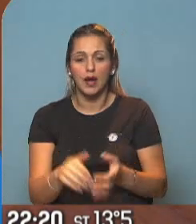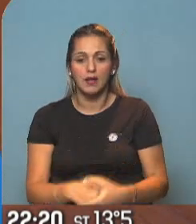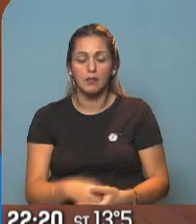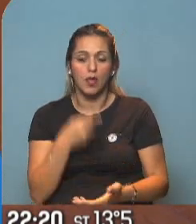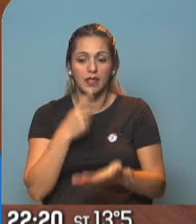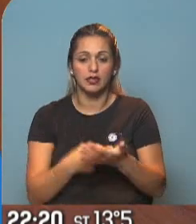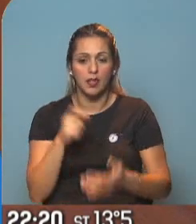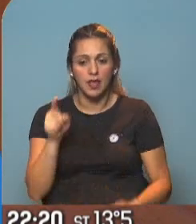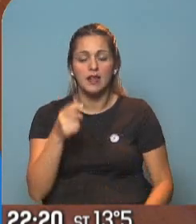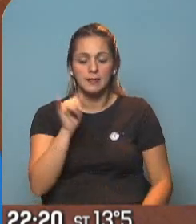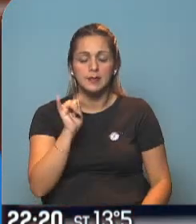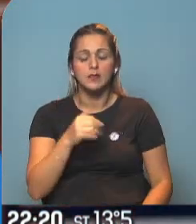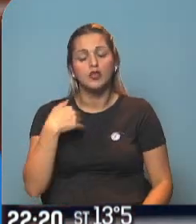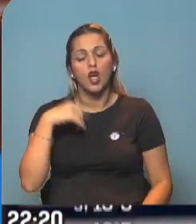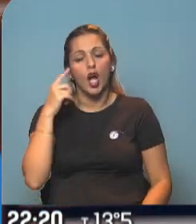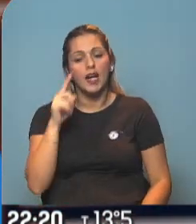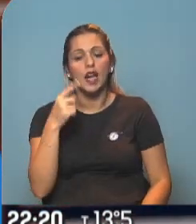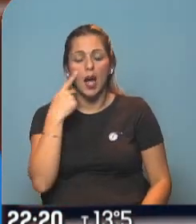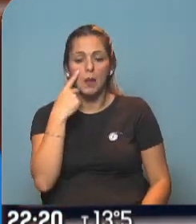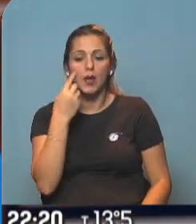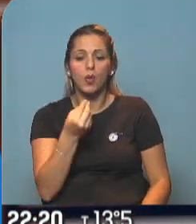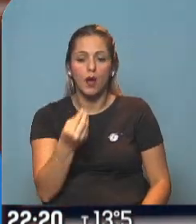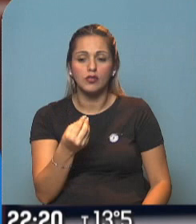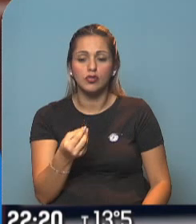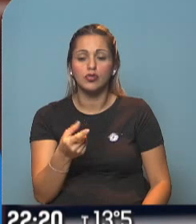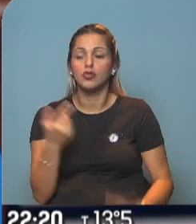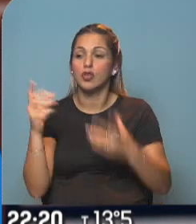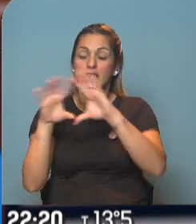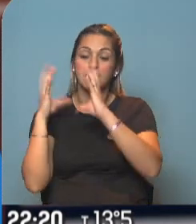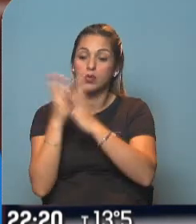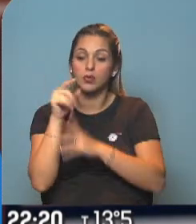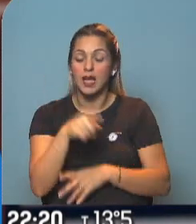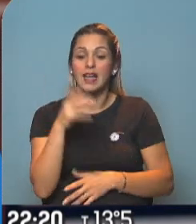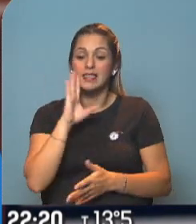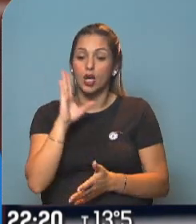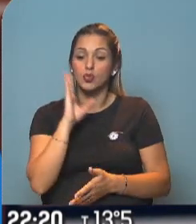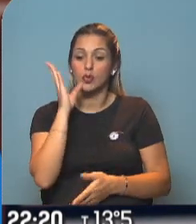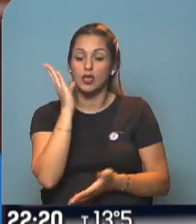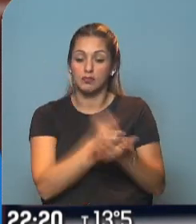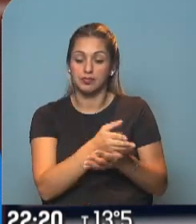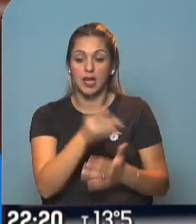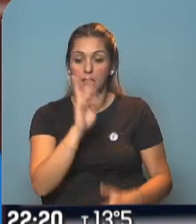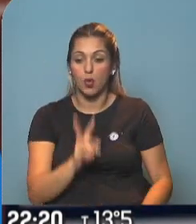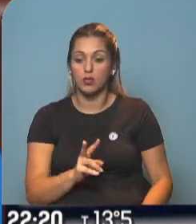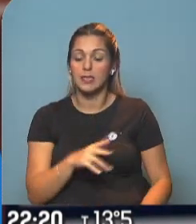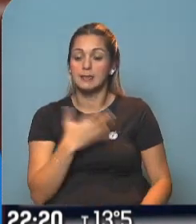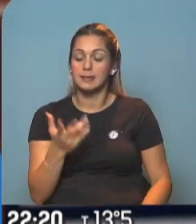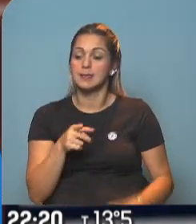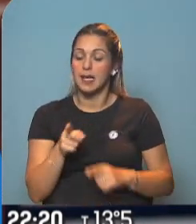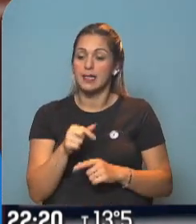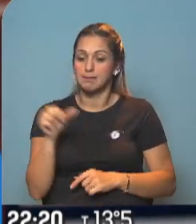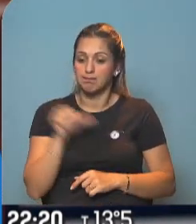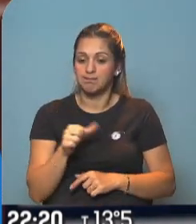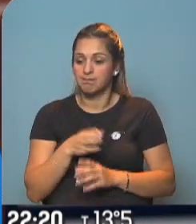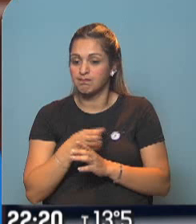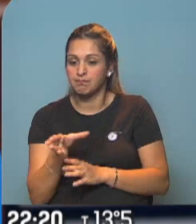de él. Sí, creo que ahí habría que ver cuánto le pesa el escenario internacional. Las sanciones de Estados Unidos le impiden financiarse ahí. Vamos a